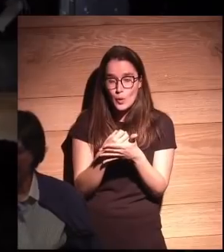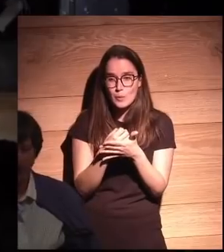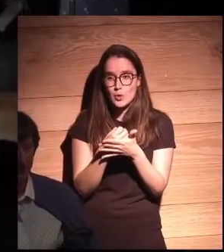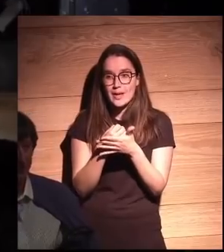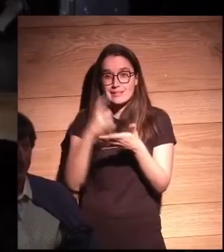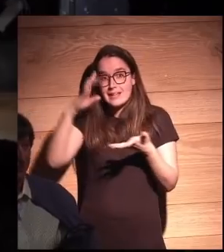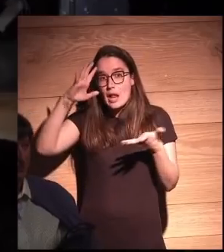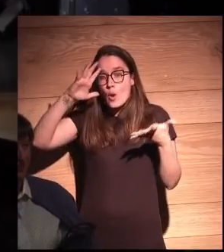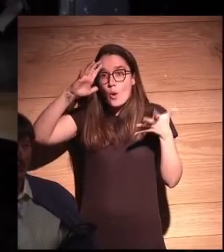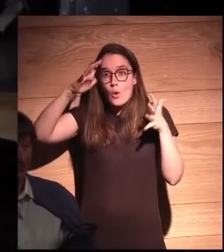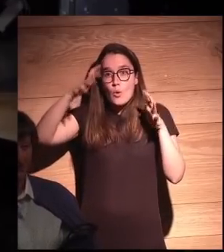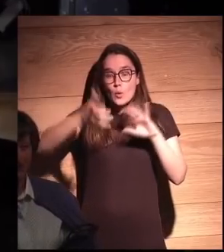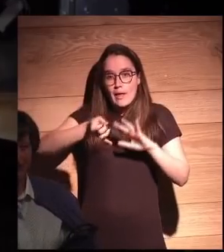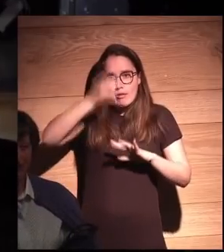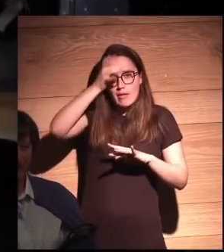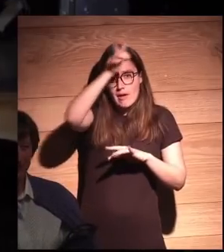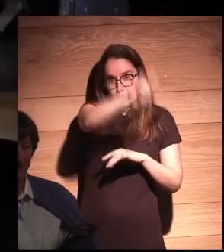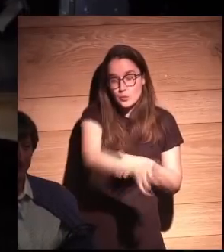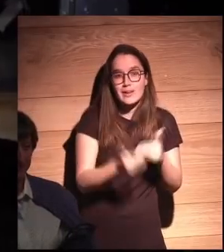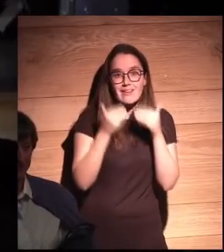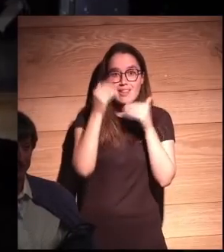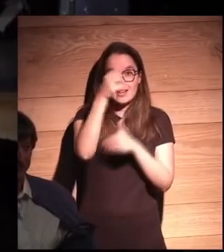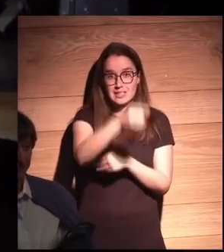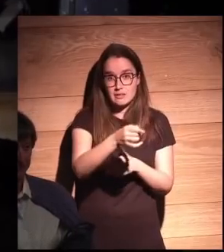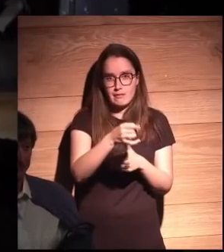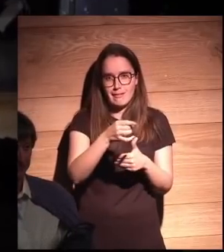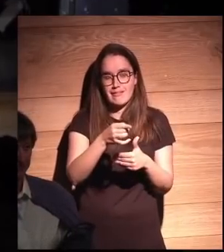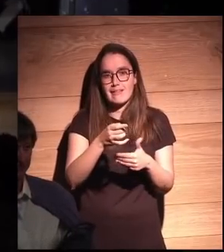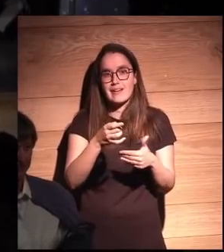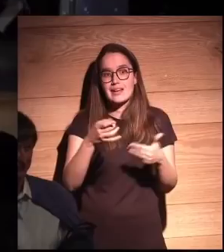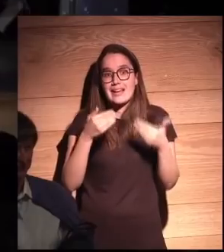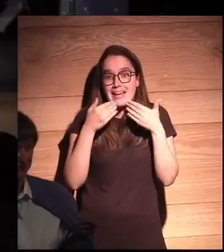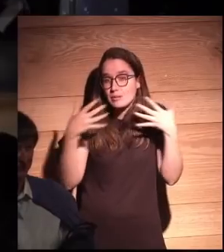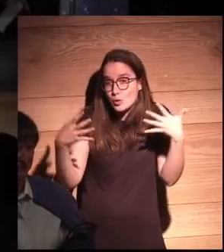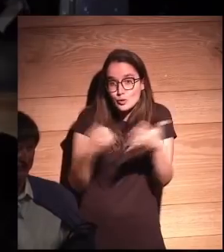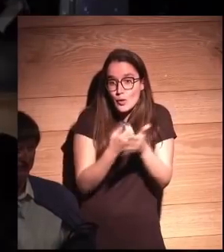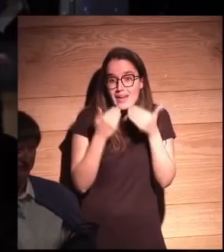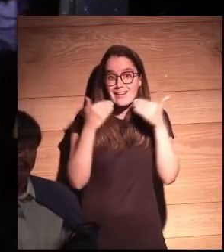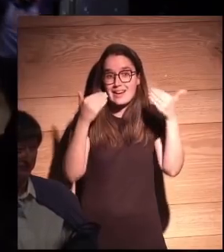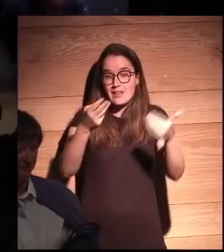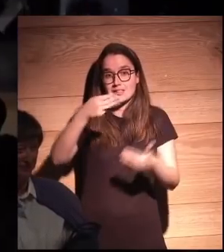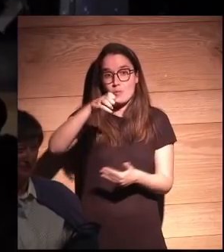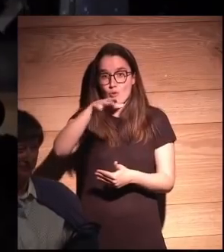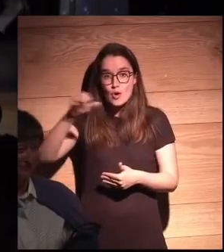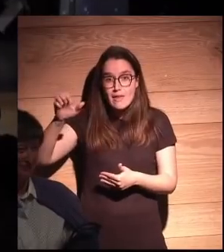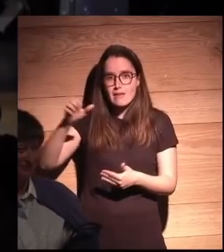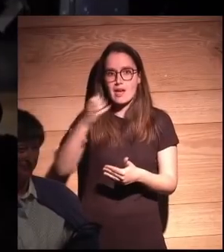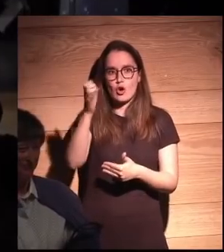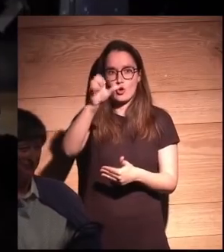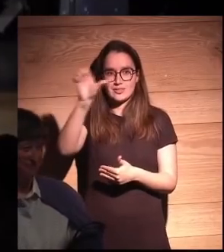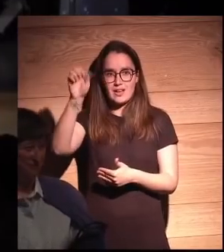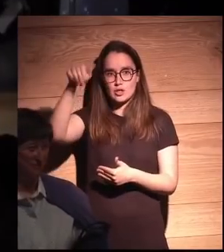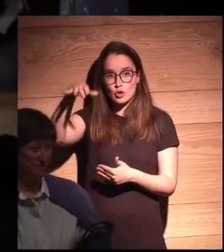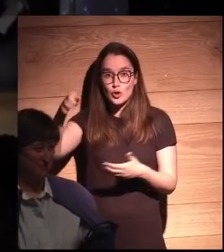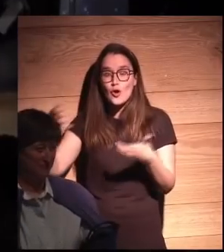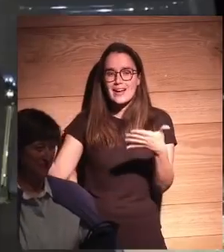esta locura fue idea tuya, gracias a ti. Por tanto y por todo, y gracias a More y a José Antonio por estar aquí,